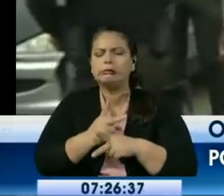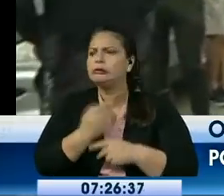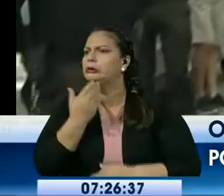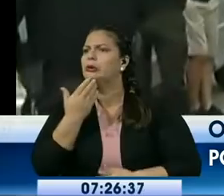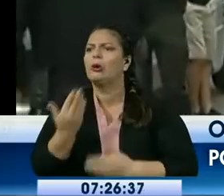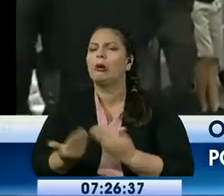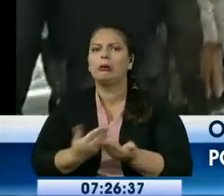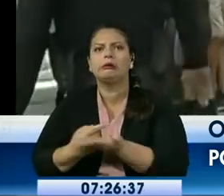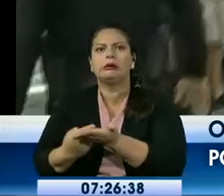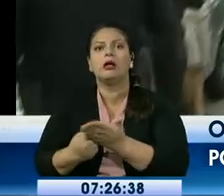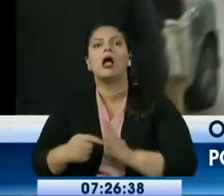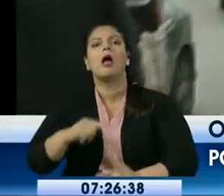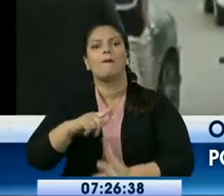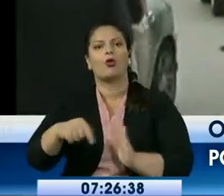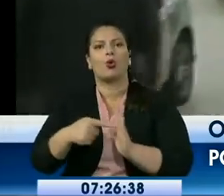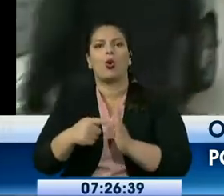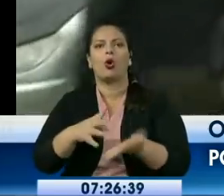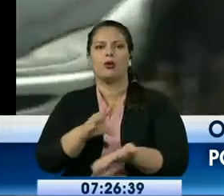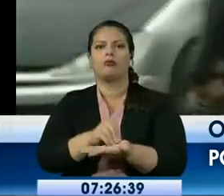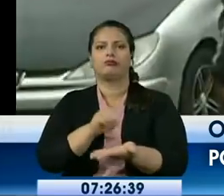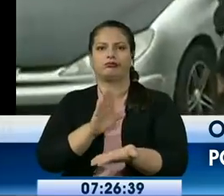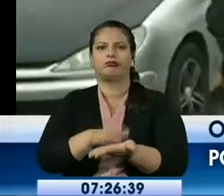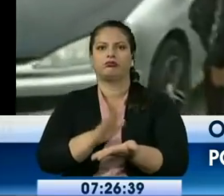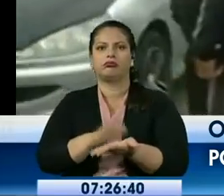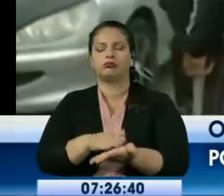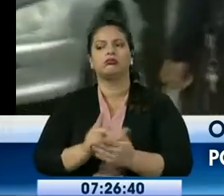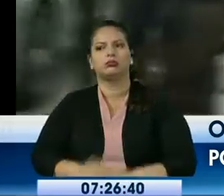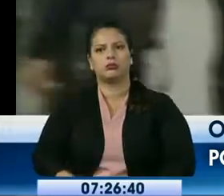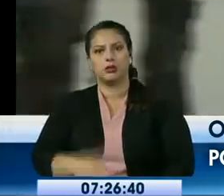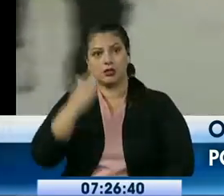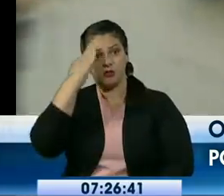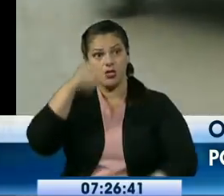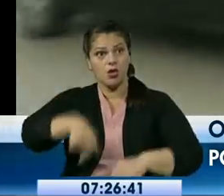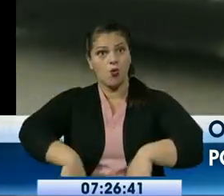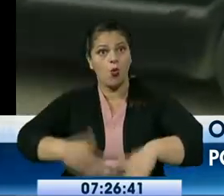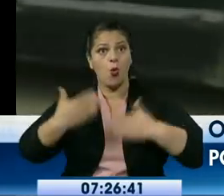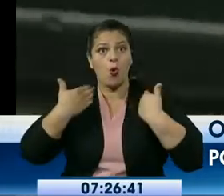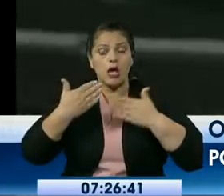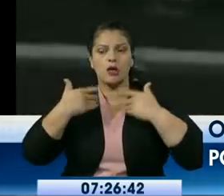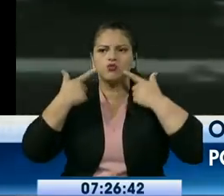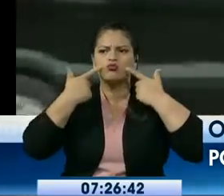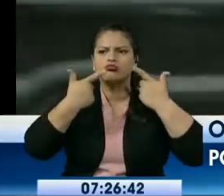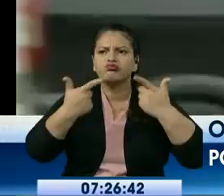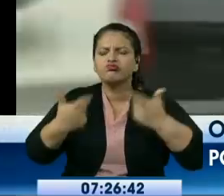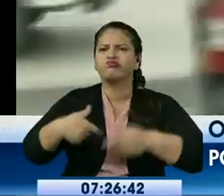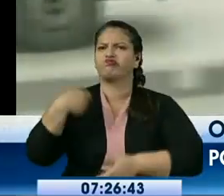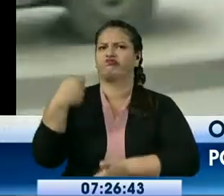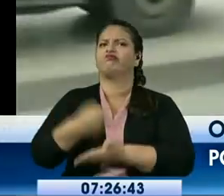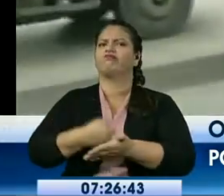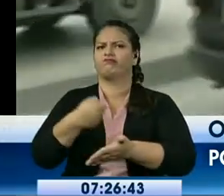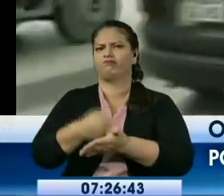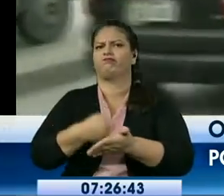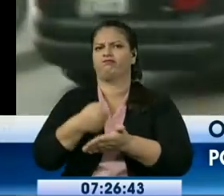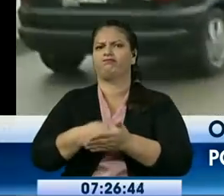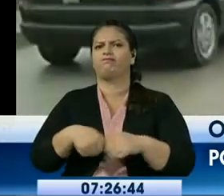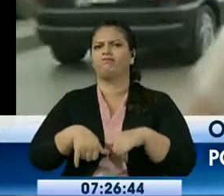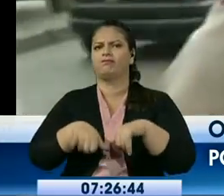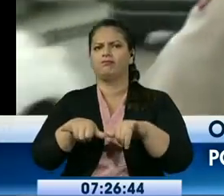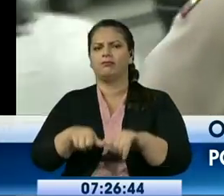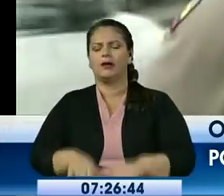más importantes. Listo, mayor. Ahora sí, en cuanto a este control, cuéntenos, ¿alguna novedad? ¿Cuál ha